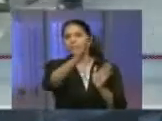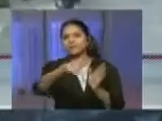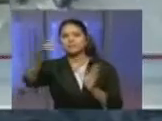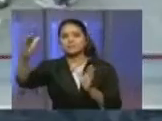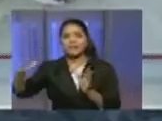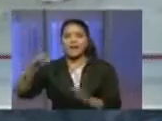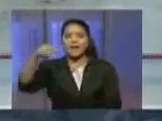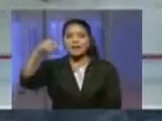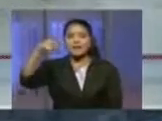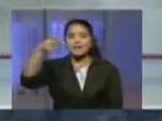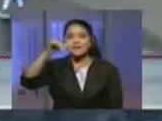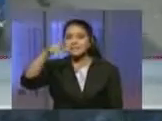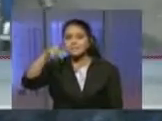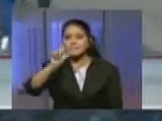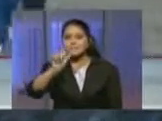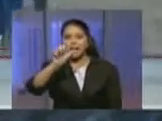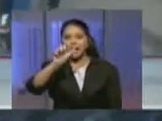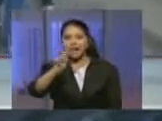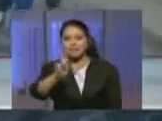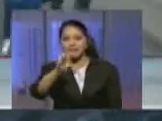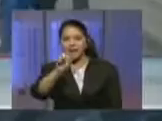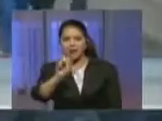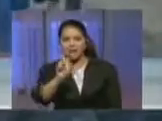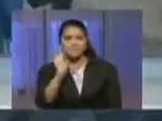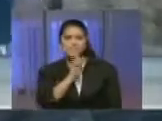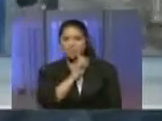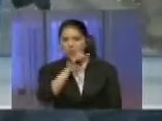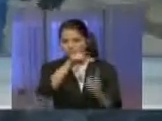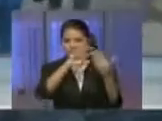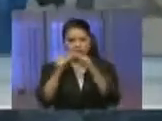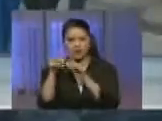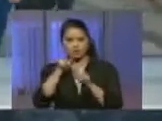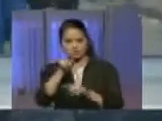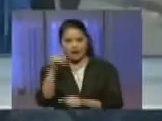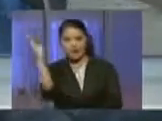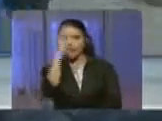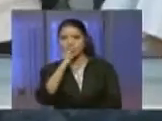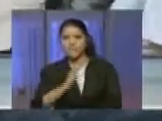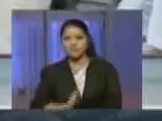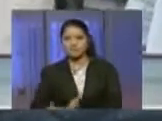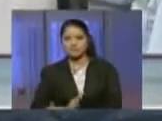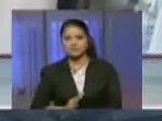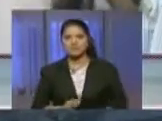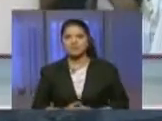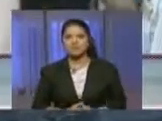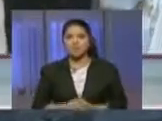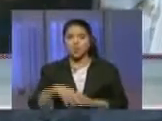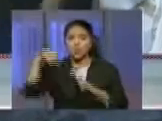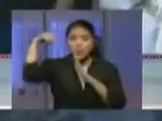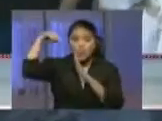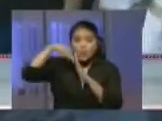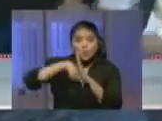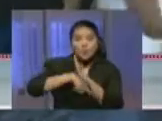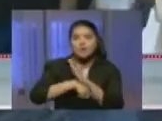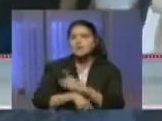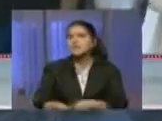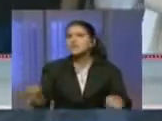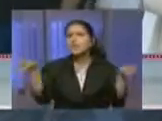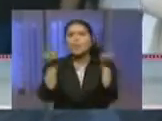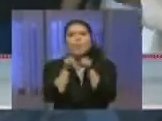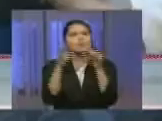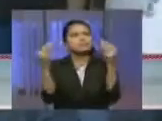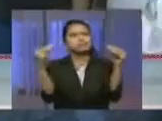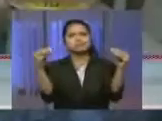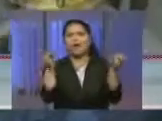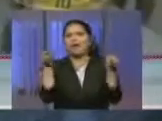ipanema este un barrio profundo igualito al de Caracas igualito no